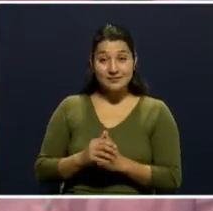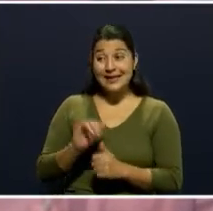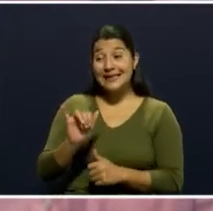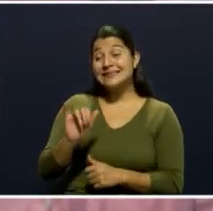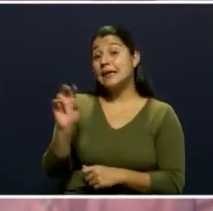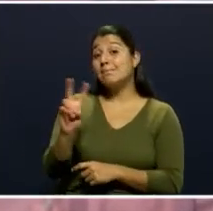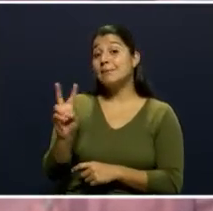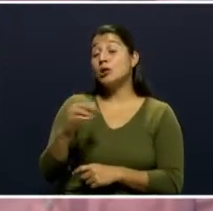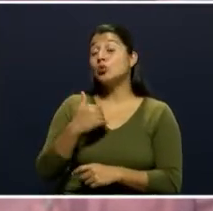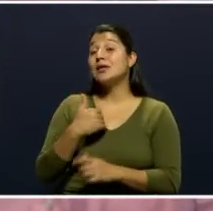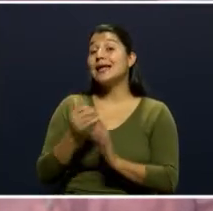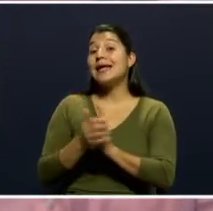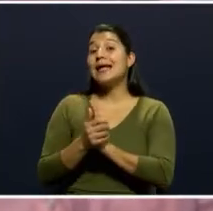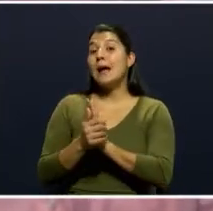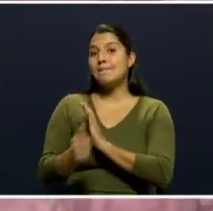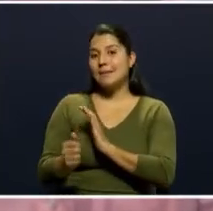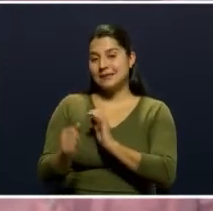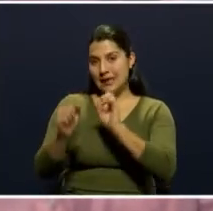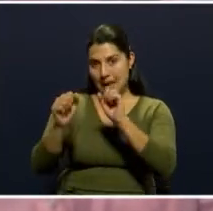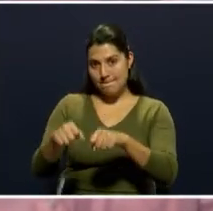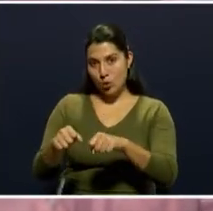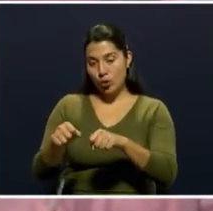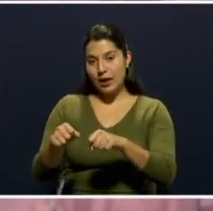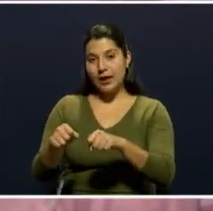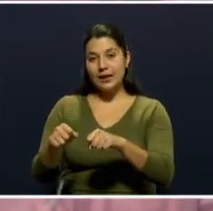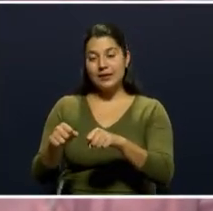tener capacidad de alterar